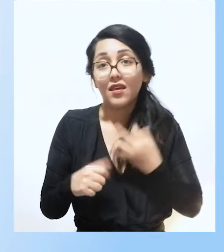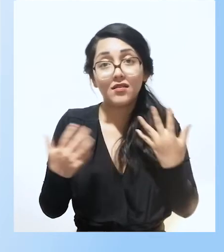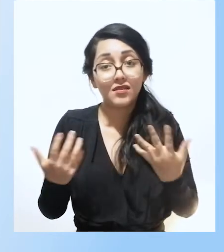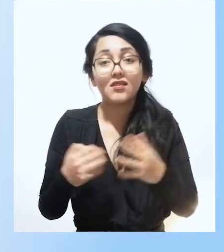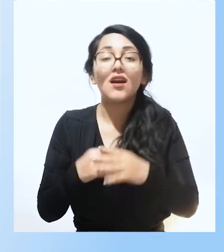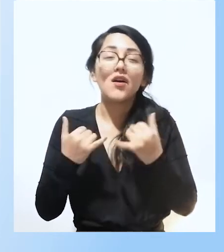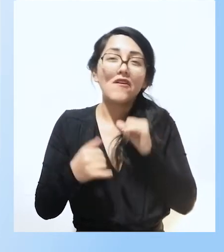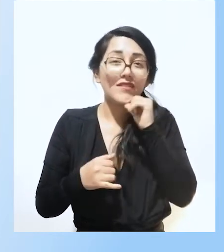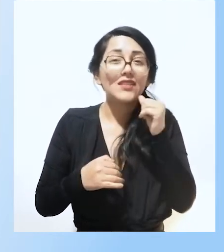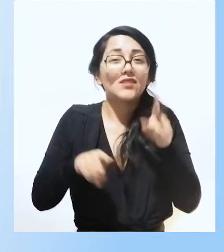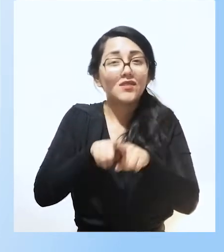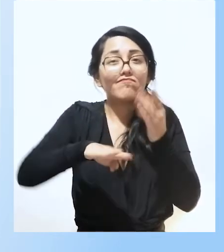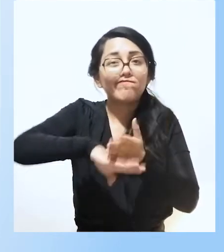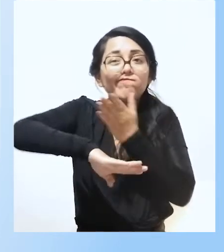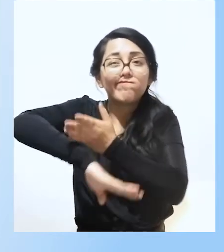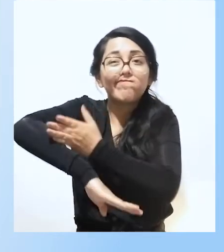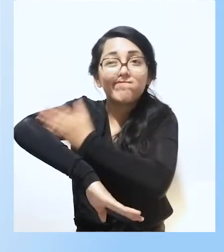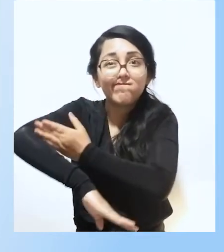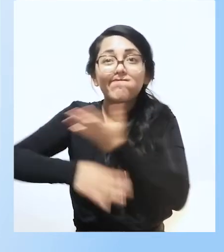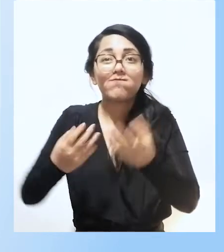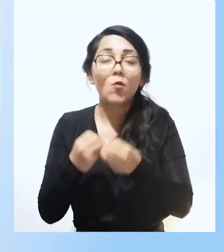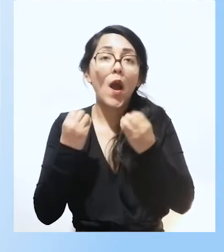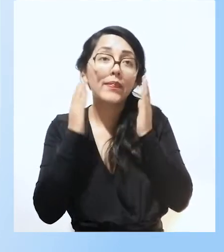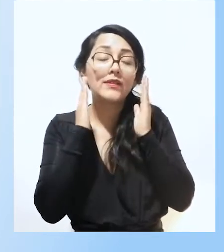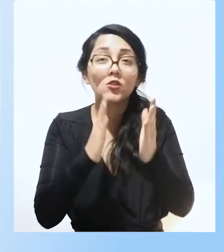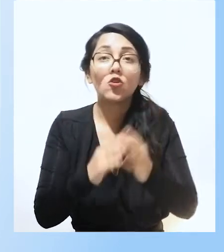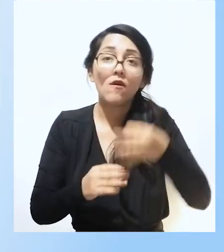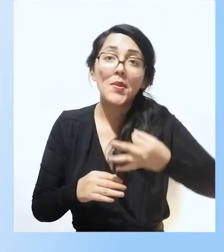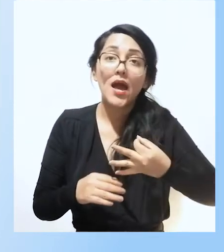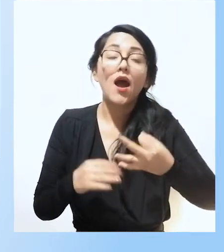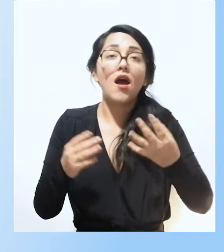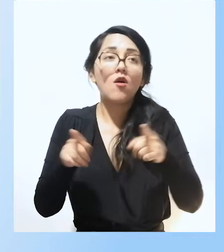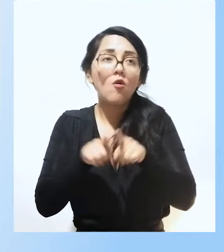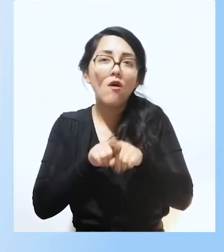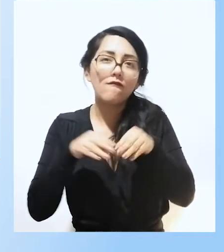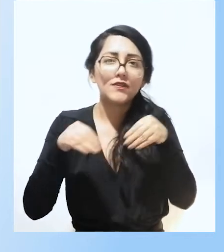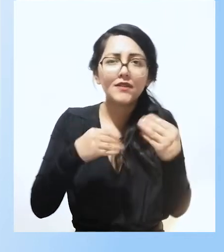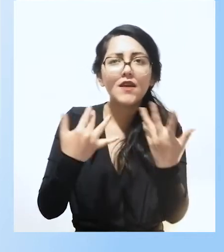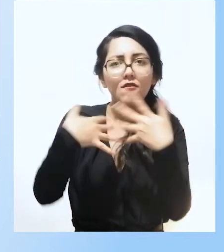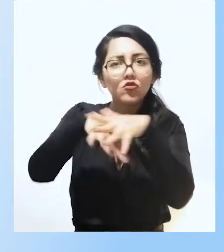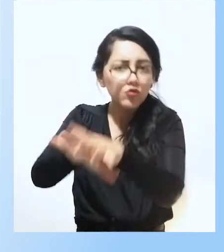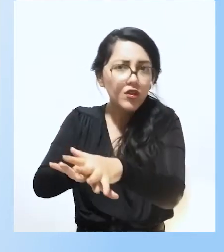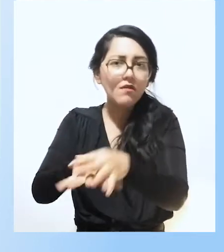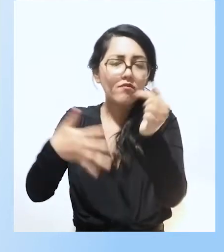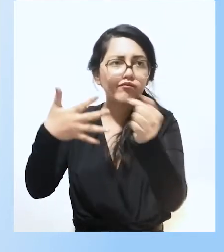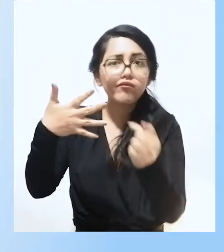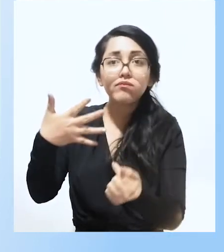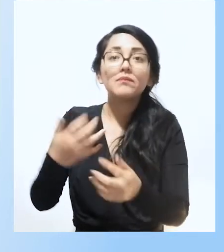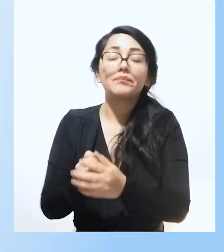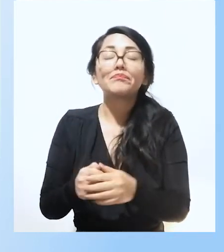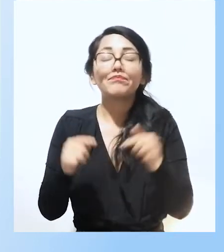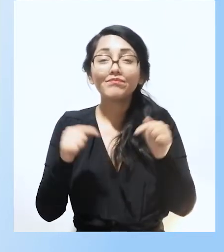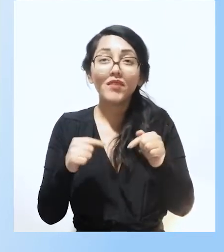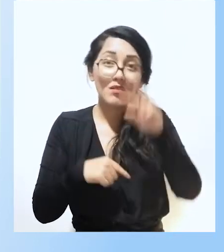por recorrer para garantizar que la oferta sea de calidad, pertinente, flexible e inclusiva. Encontramos que todavía